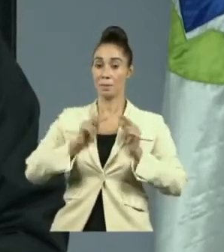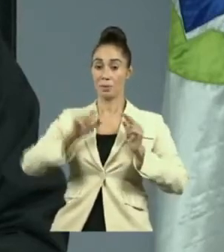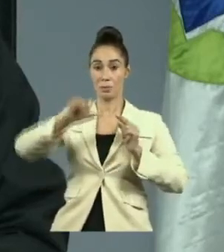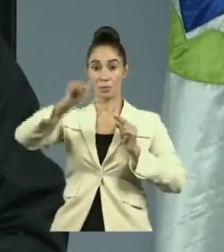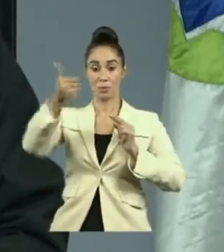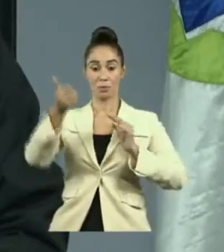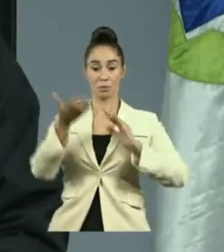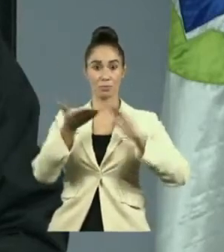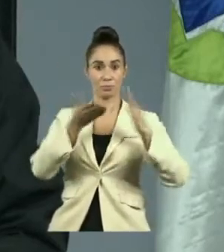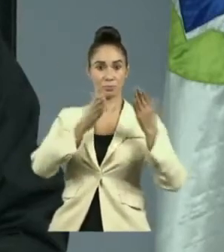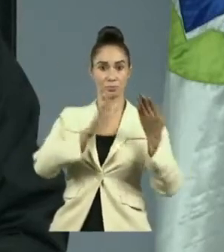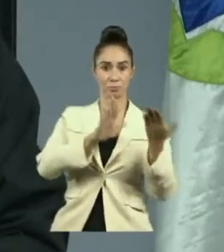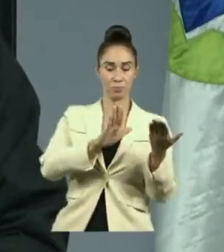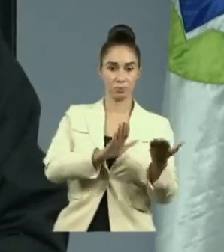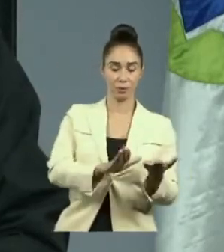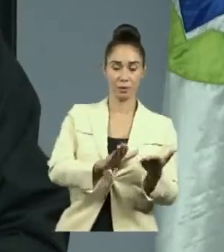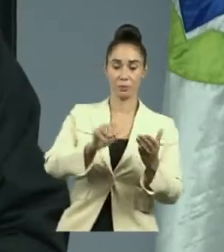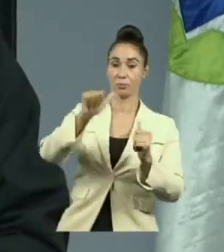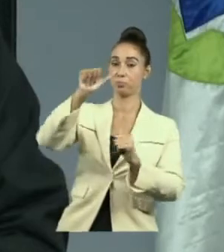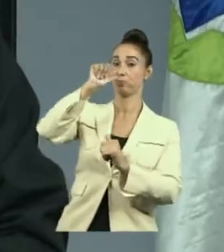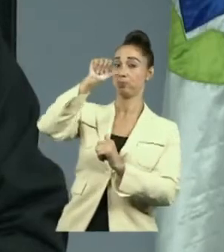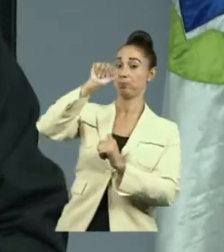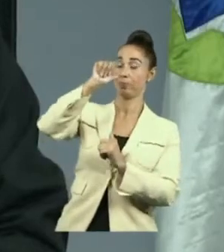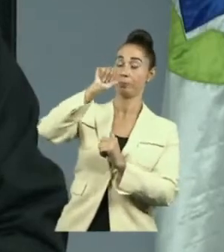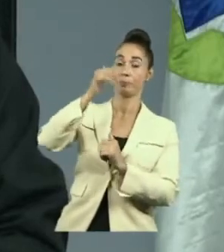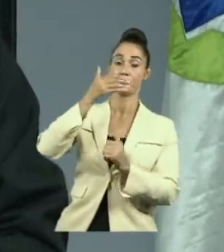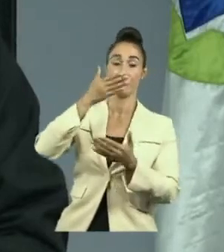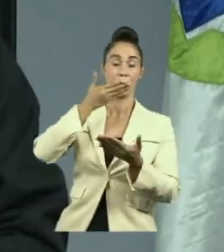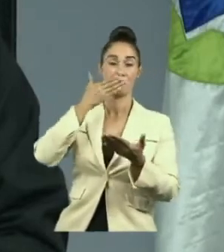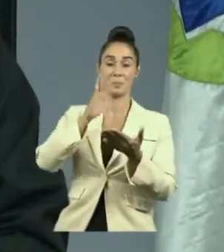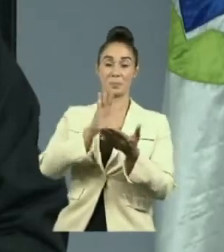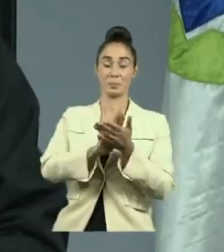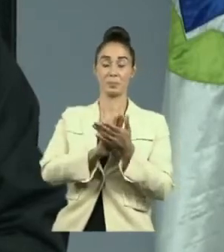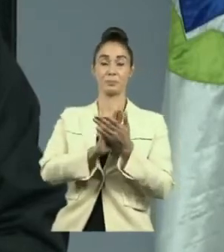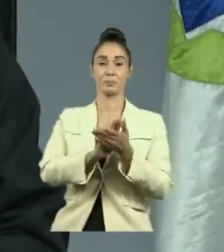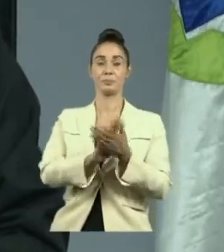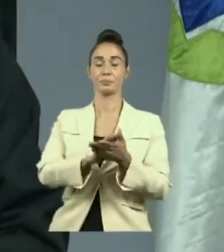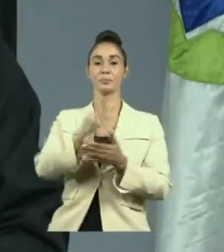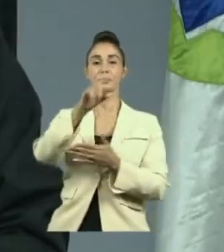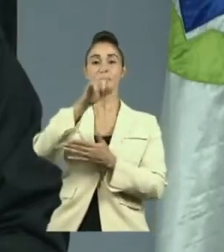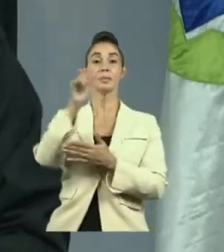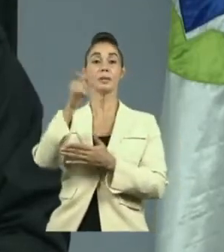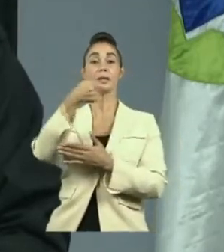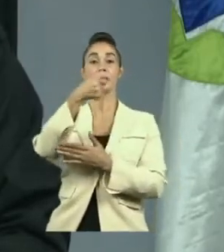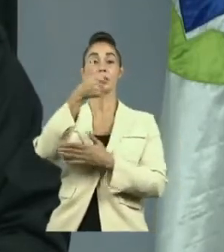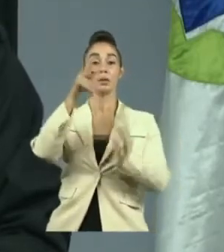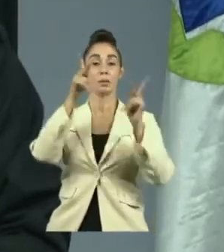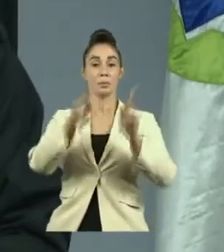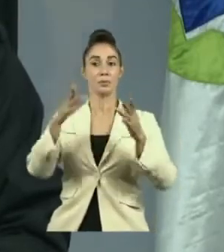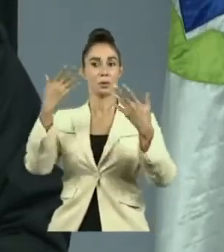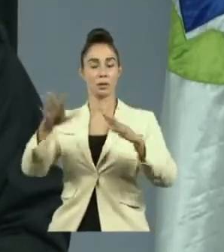estado de consideración y 110 fallecidos